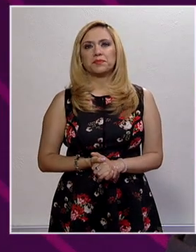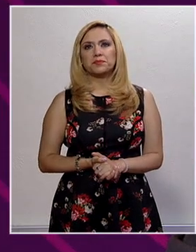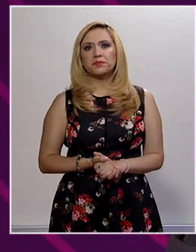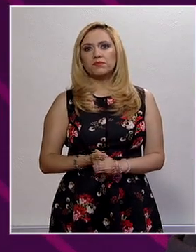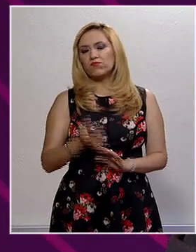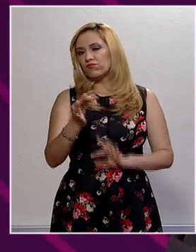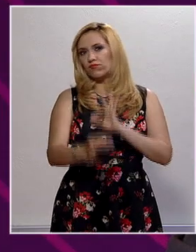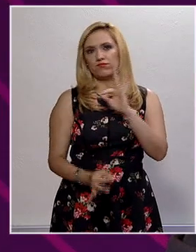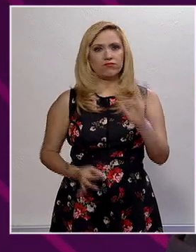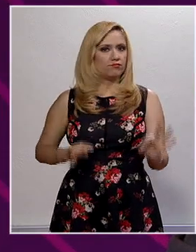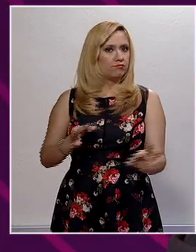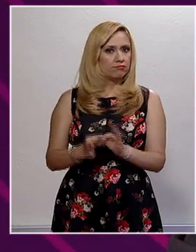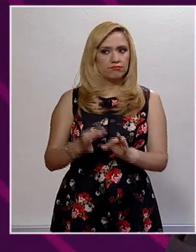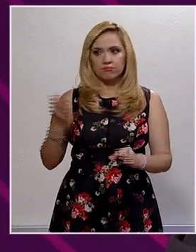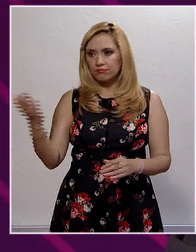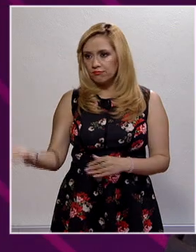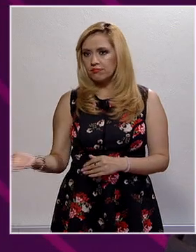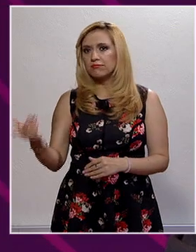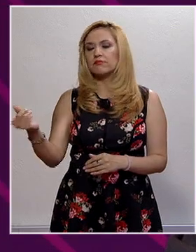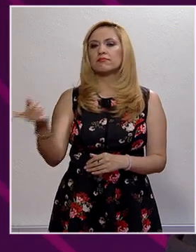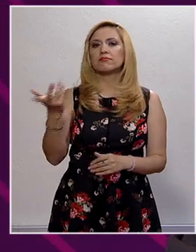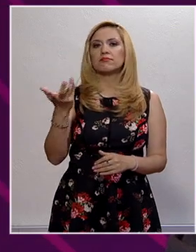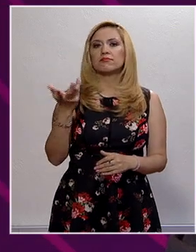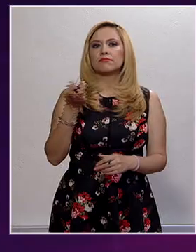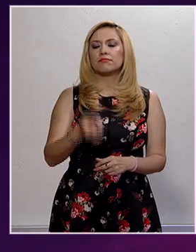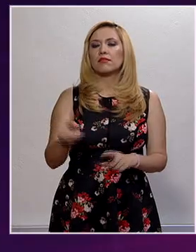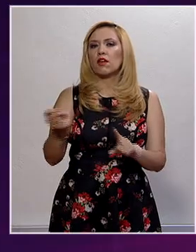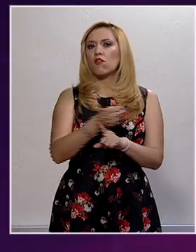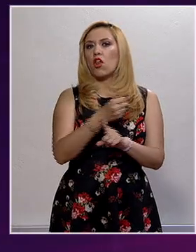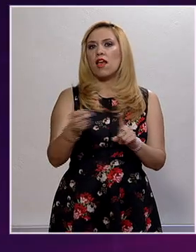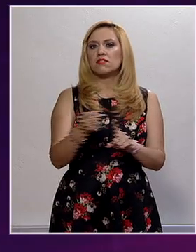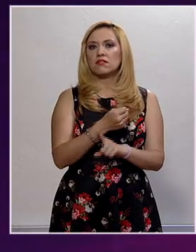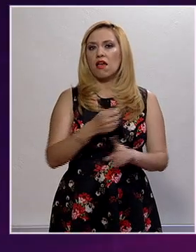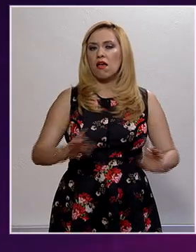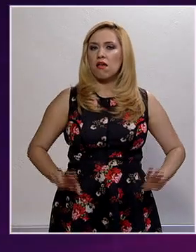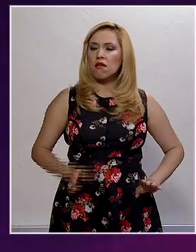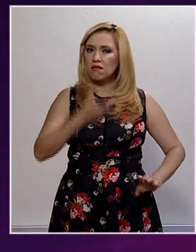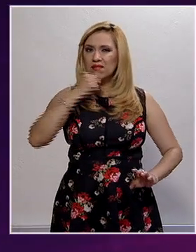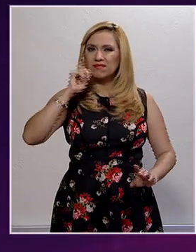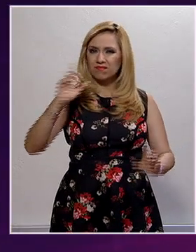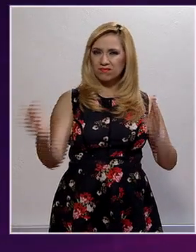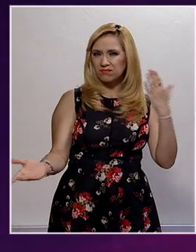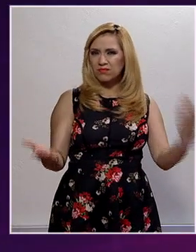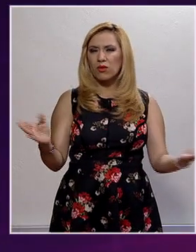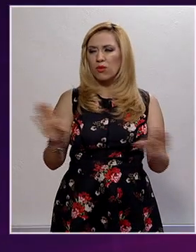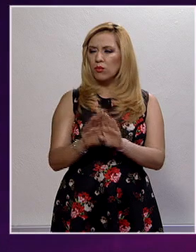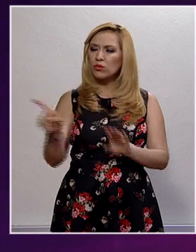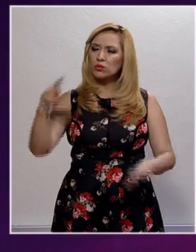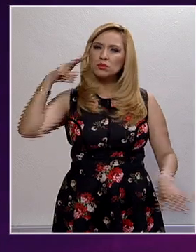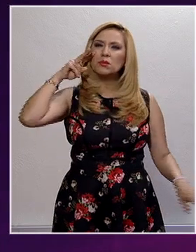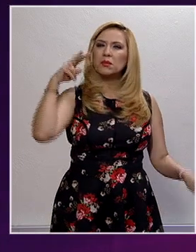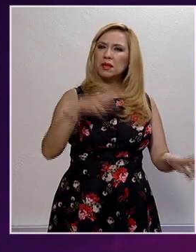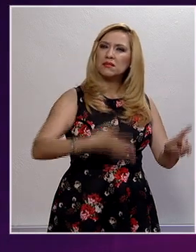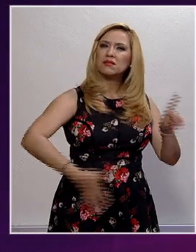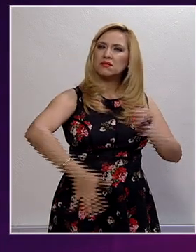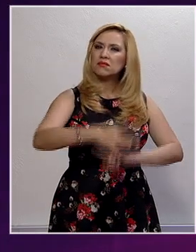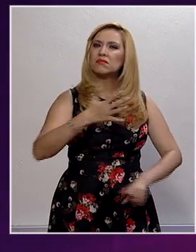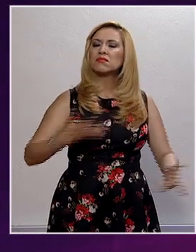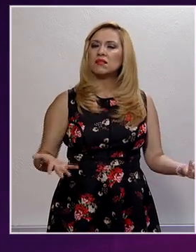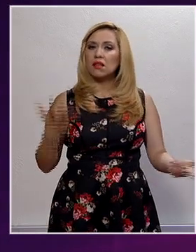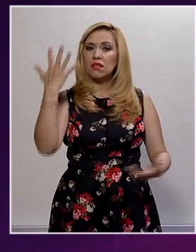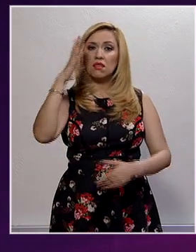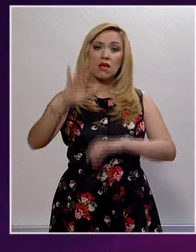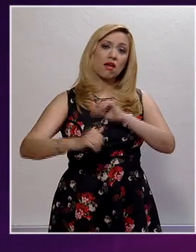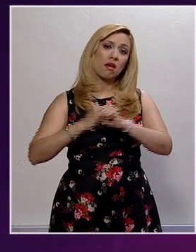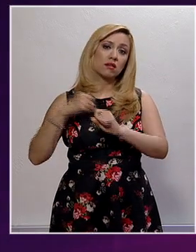una conclusión de tu parte sobre la violencia de género, qué es lo que, cómo ves la situación después de 10